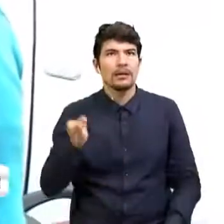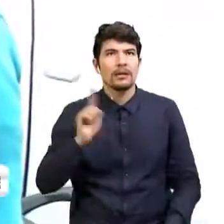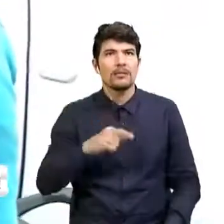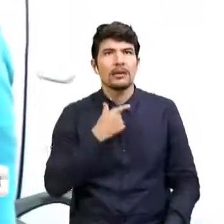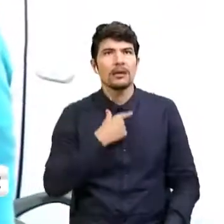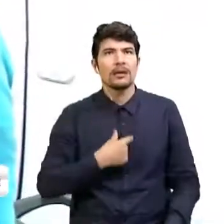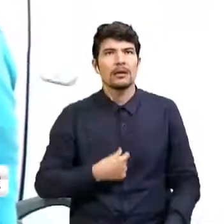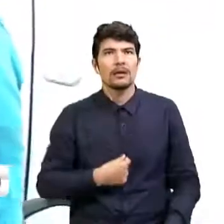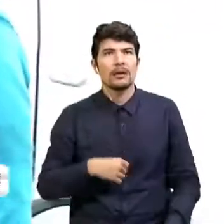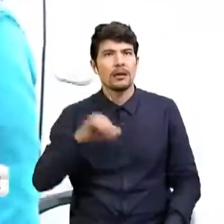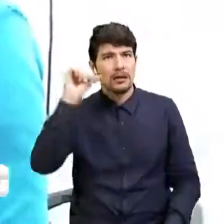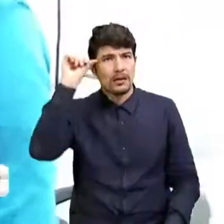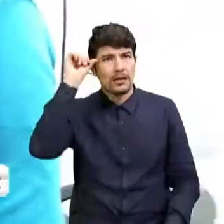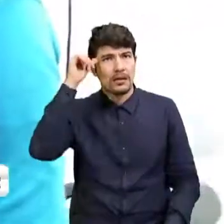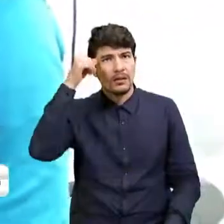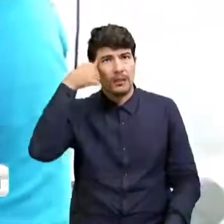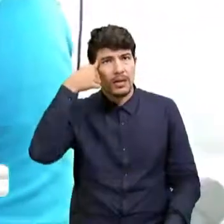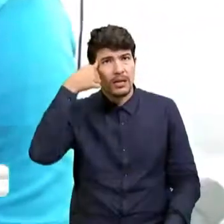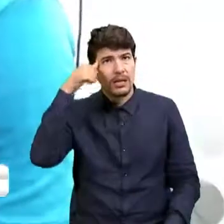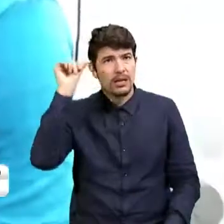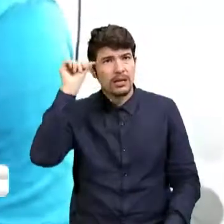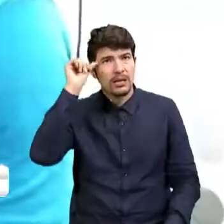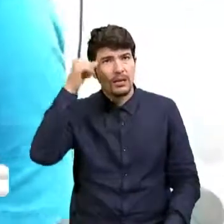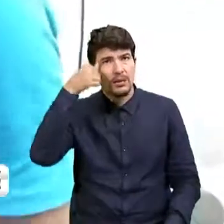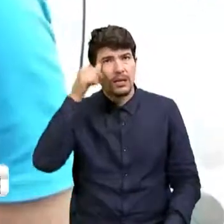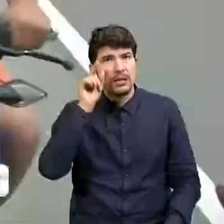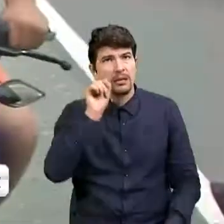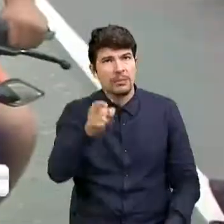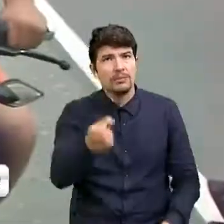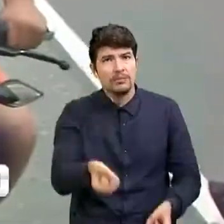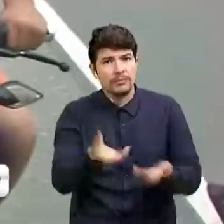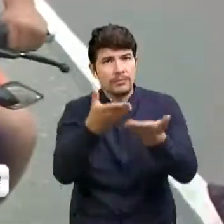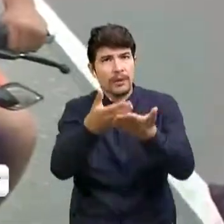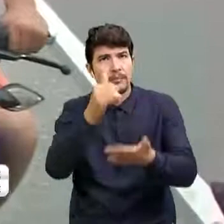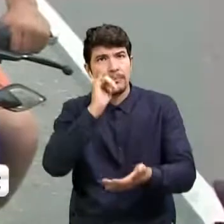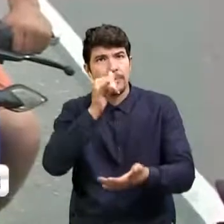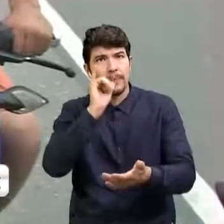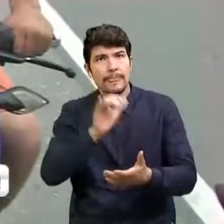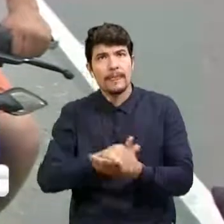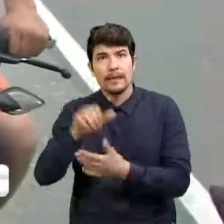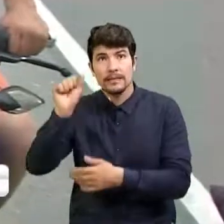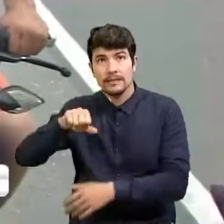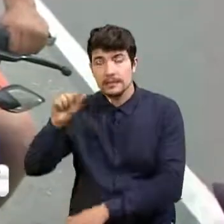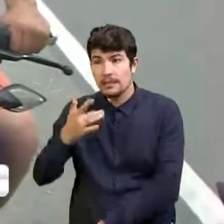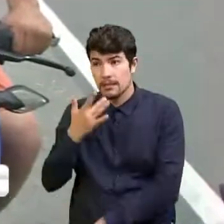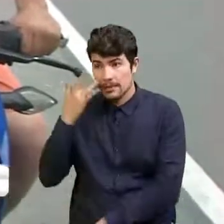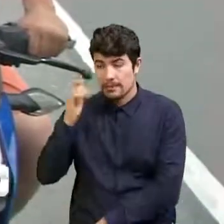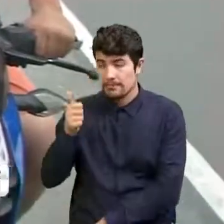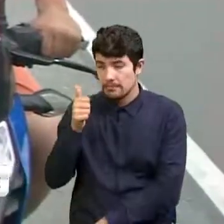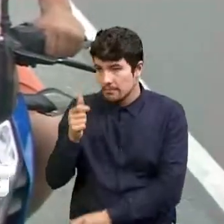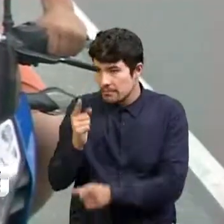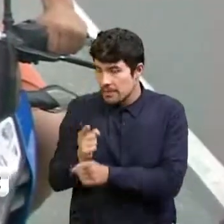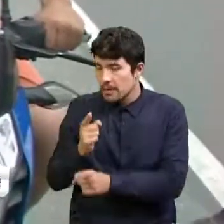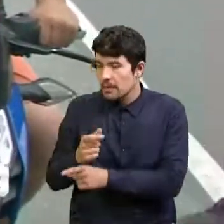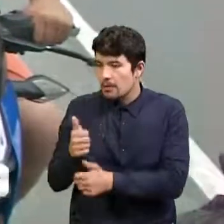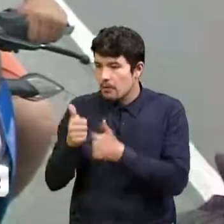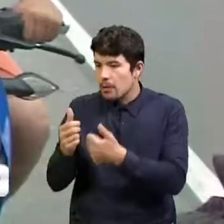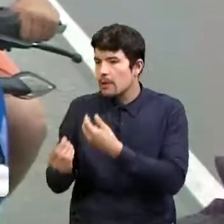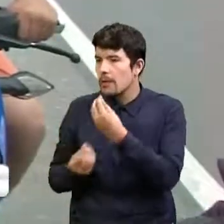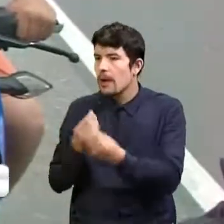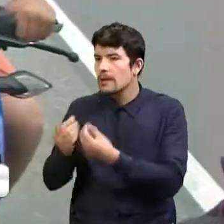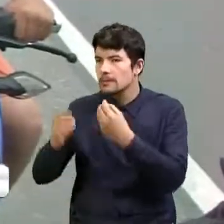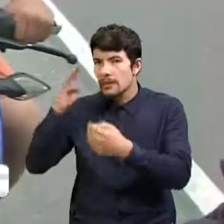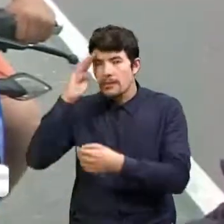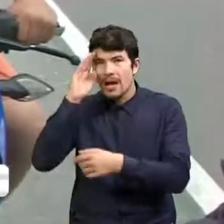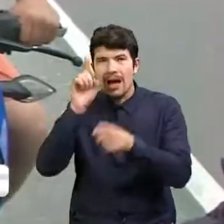cuello, recordándoles el lema, tome pa' que chupe. Amargo, no, muy bien, o sea, esto es bueno que lo hace, que a veces la gente